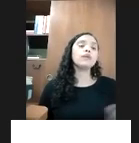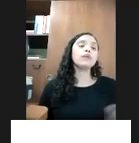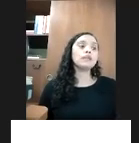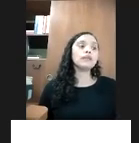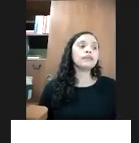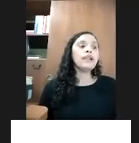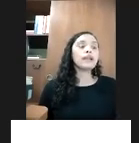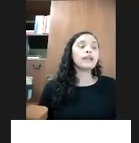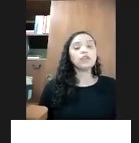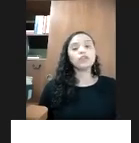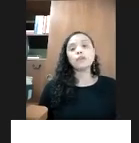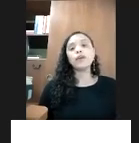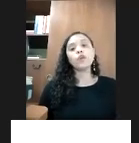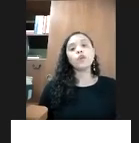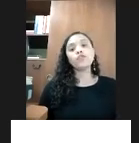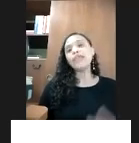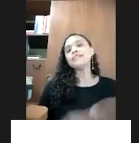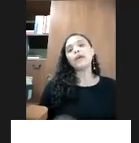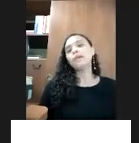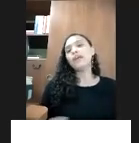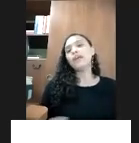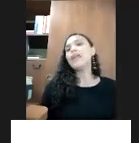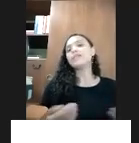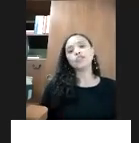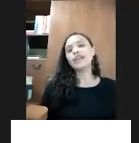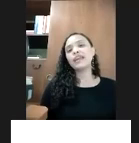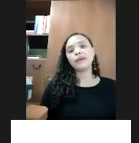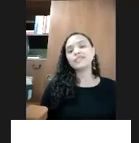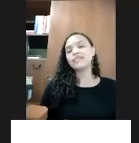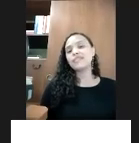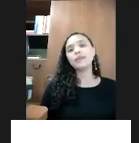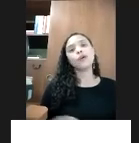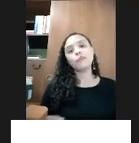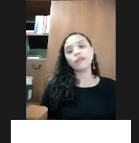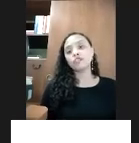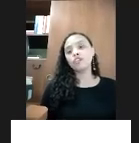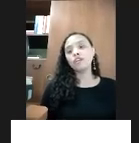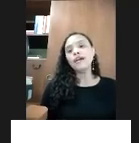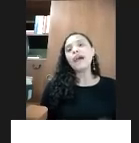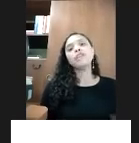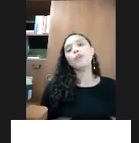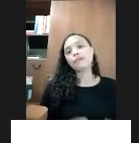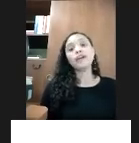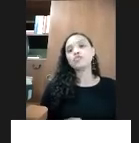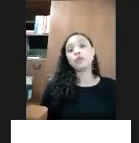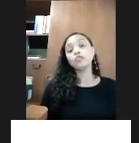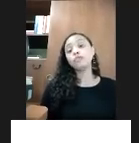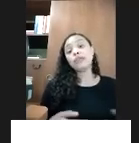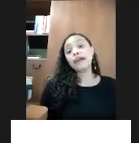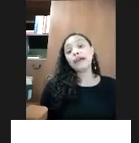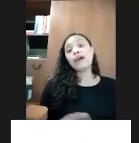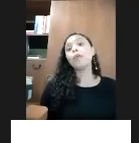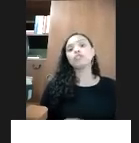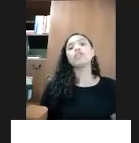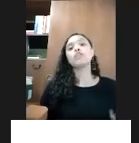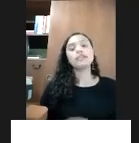de morbilidad las que monitoreamos en Convite, y sabemos que las personas que padecen diabetes o hipertensión han visto mermada su salud de cara